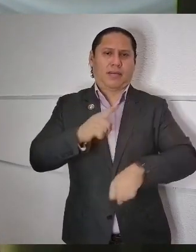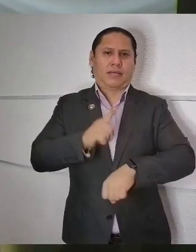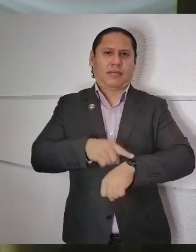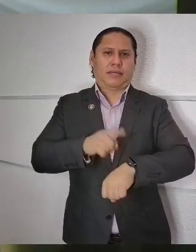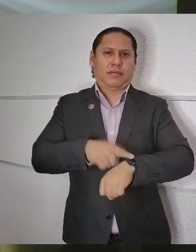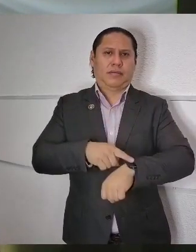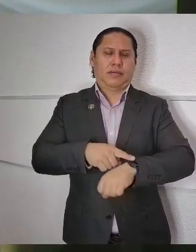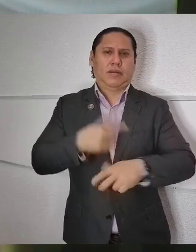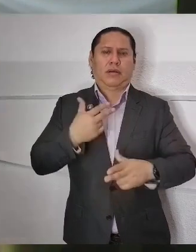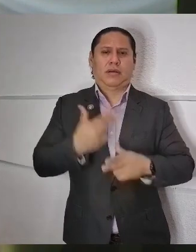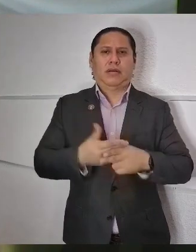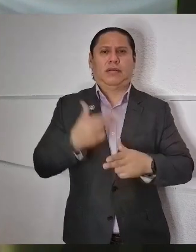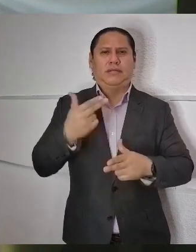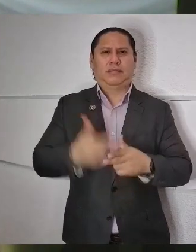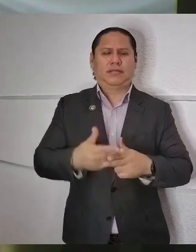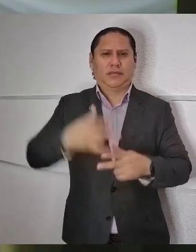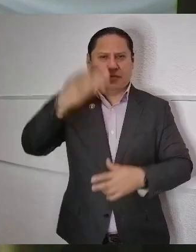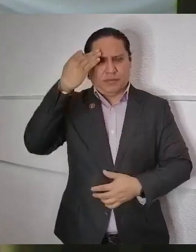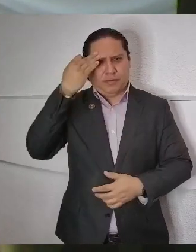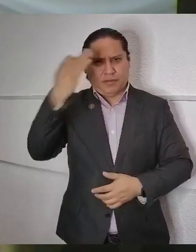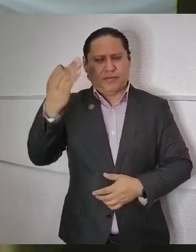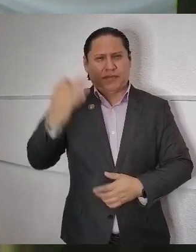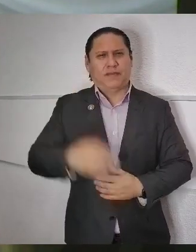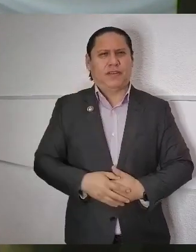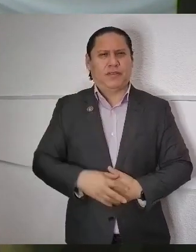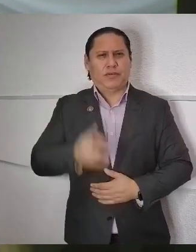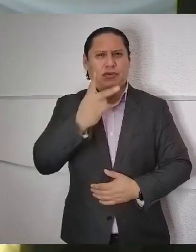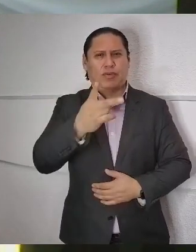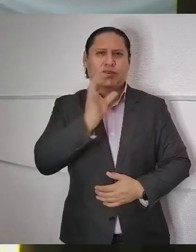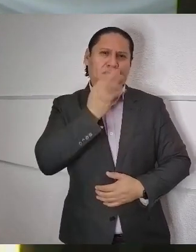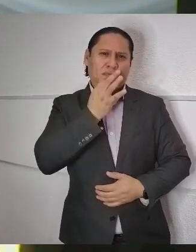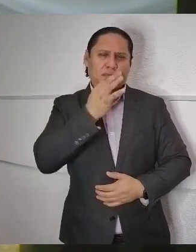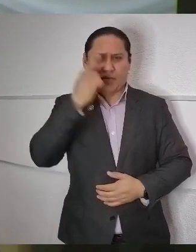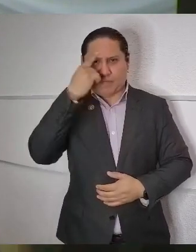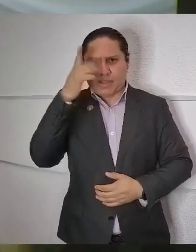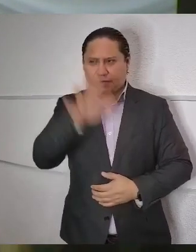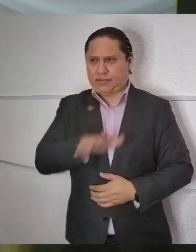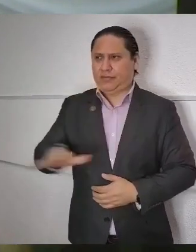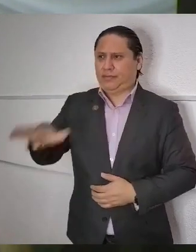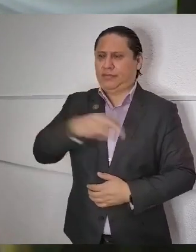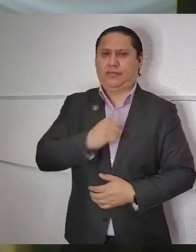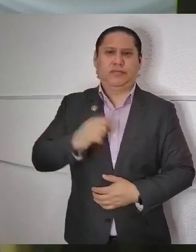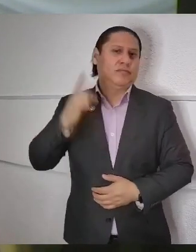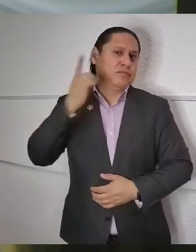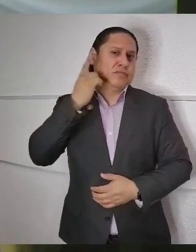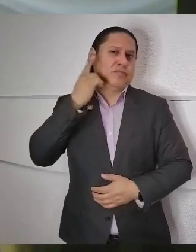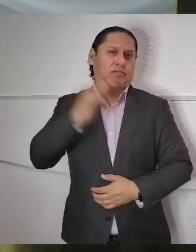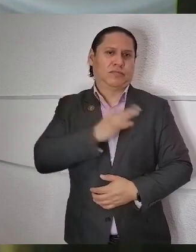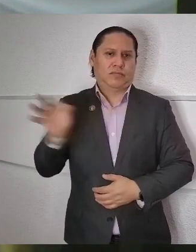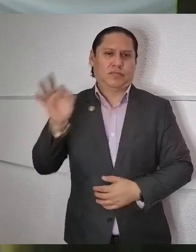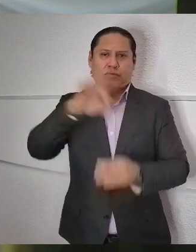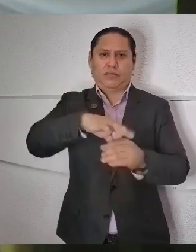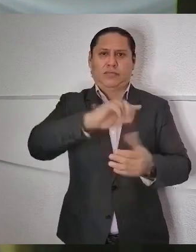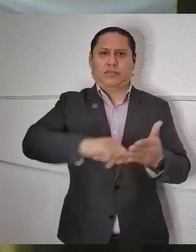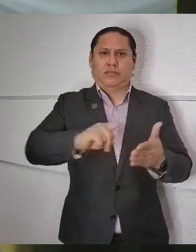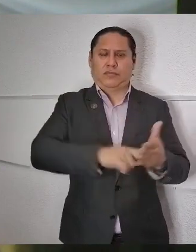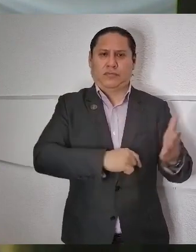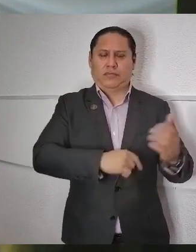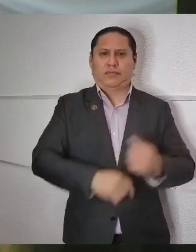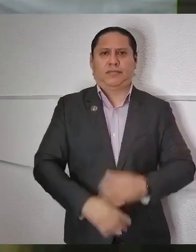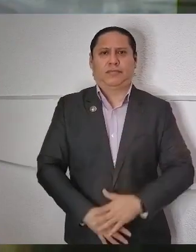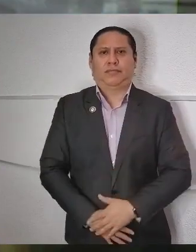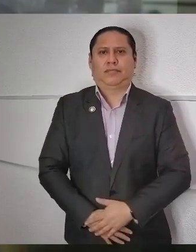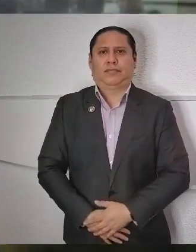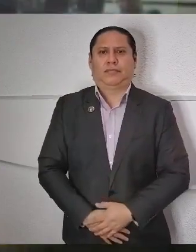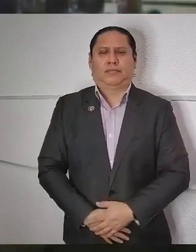abra el sistema electrónico hasta por un tiempo máximo de 2 minutos para que las diputadas y los diputados emitan su